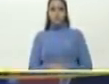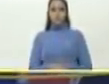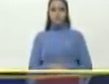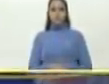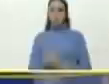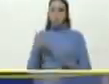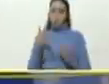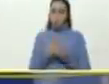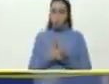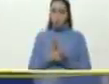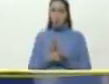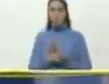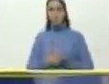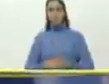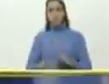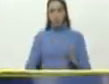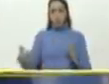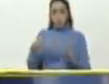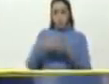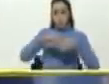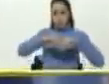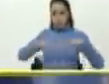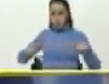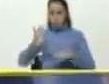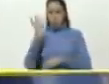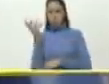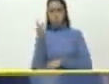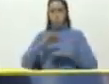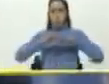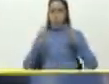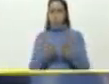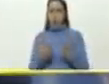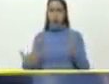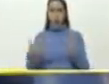por una conspiración de la geopolítica mundial contra Venezuela,